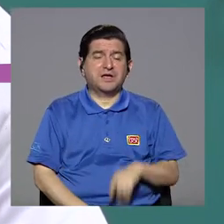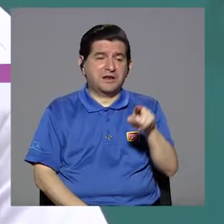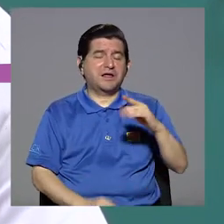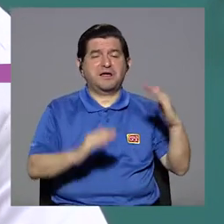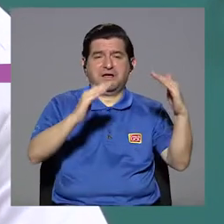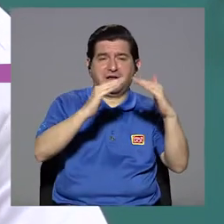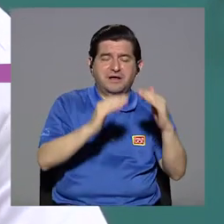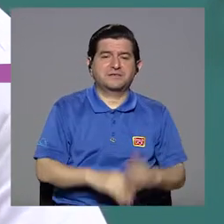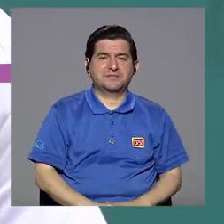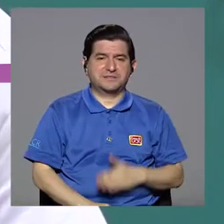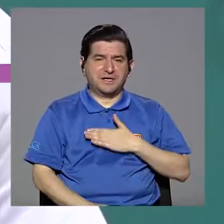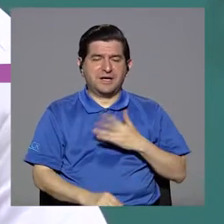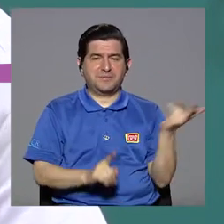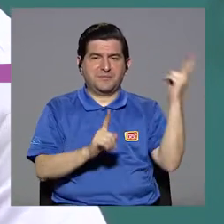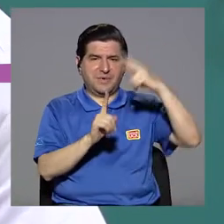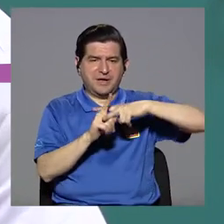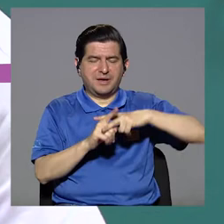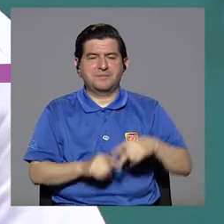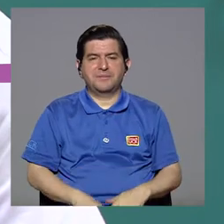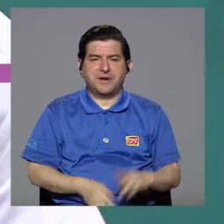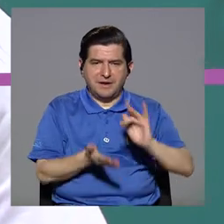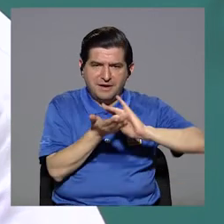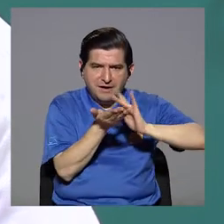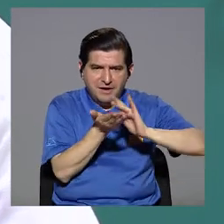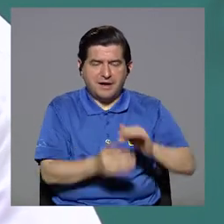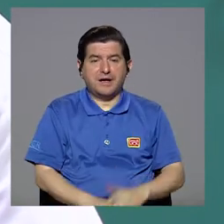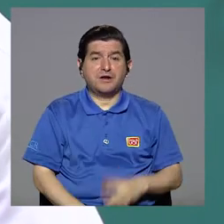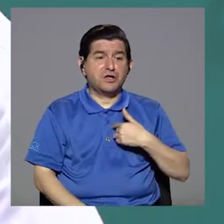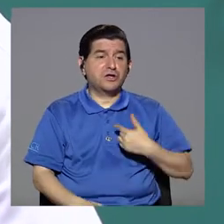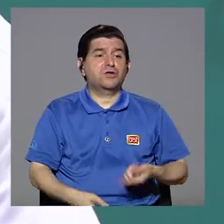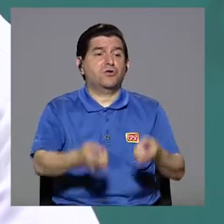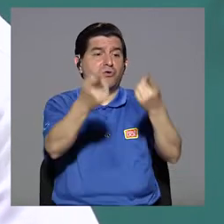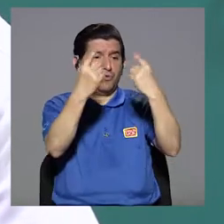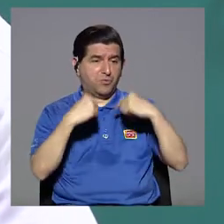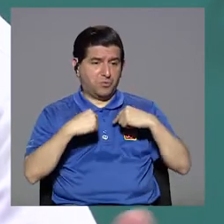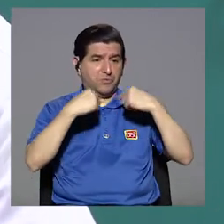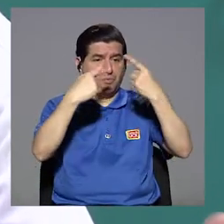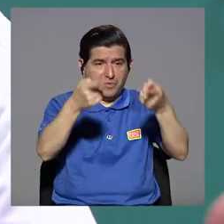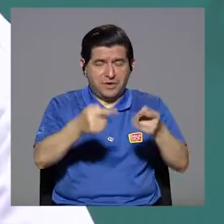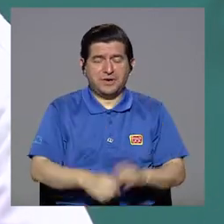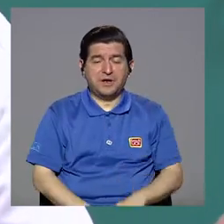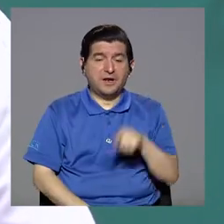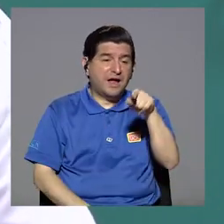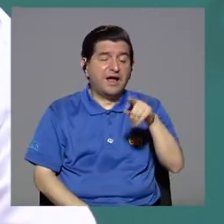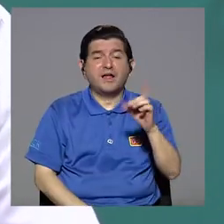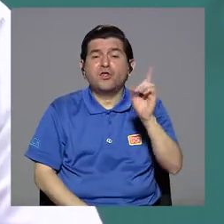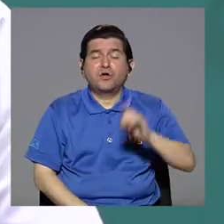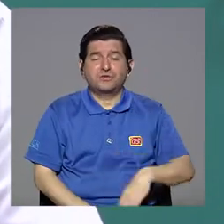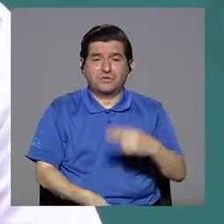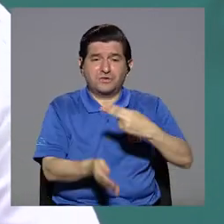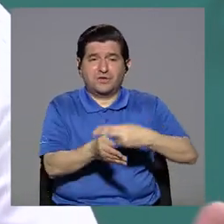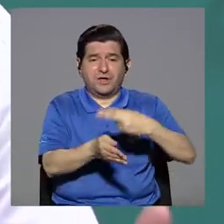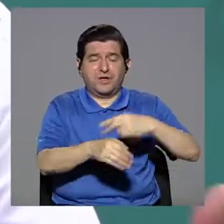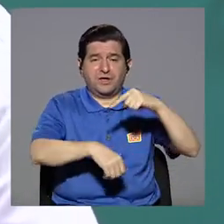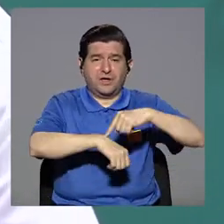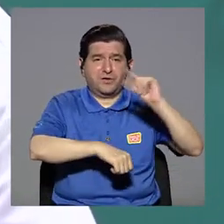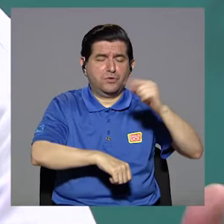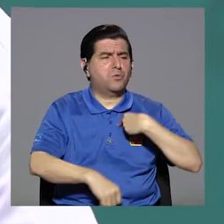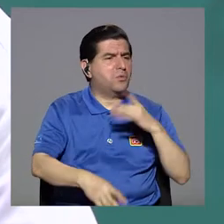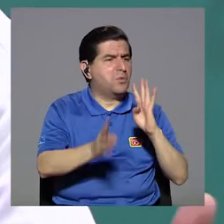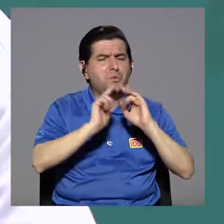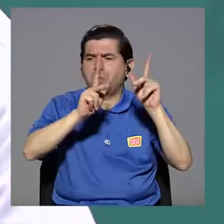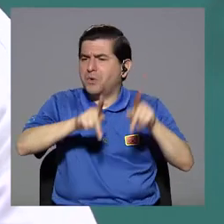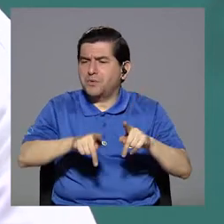tratamiento ambulatoriamente que tenía que aplicar un medicamento y tenía que estar viviendo y entonces me lo aplicado en hospital de día y una